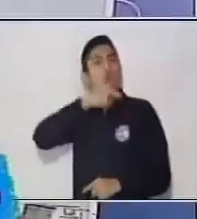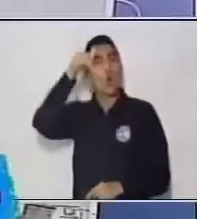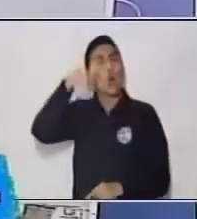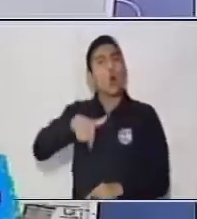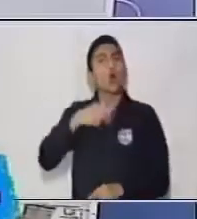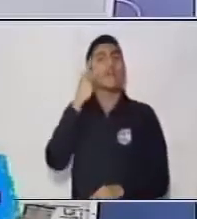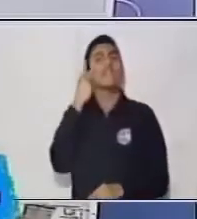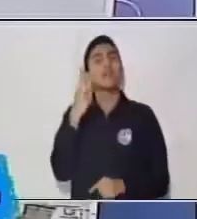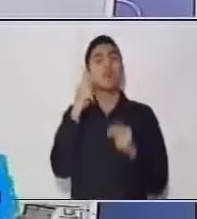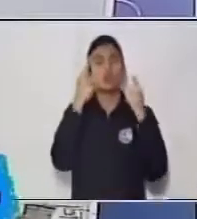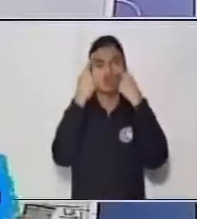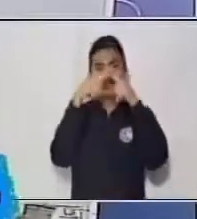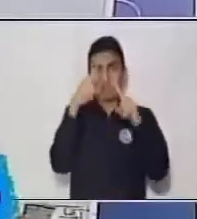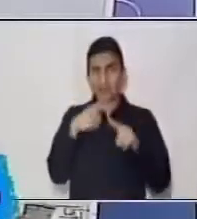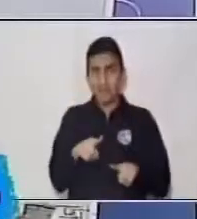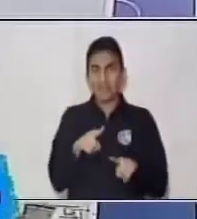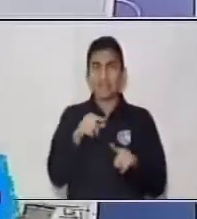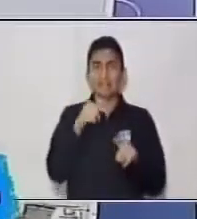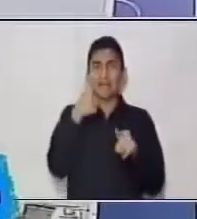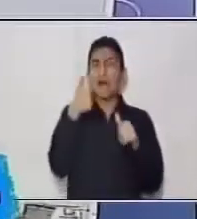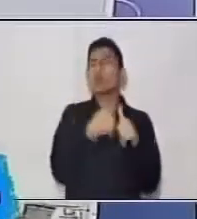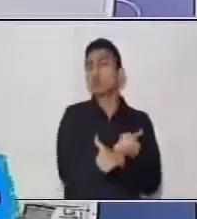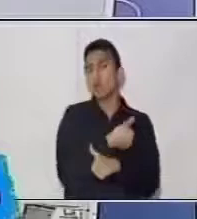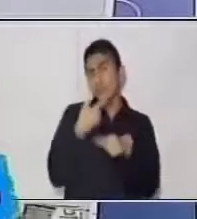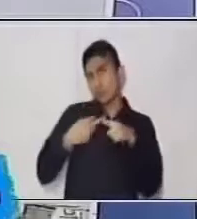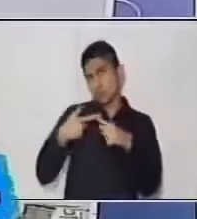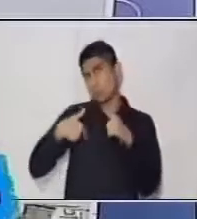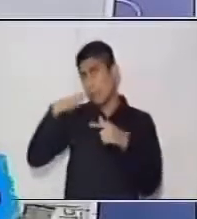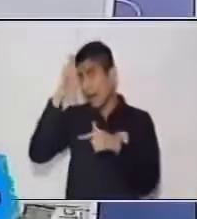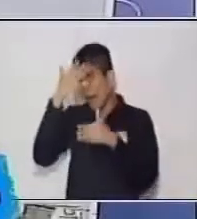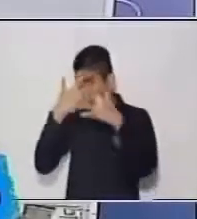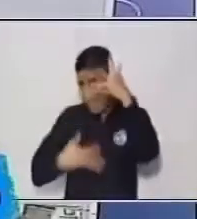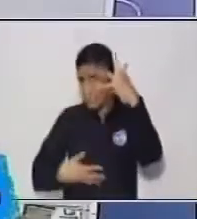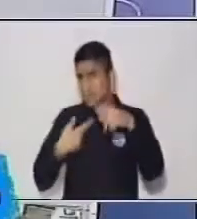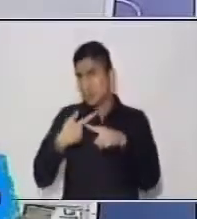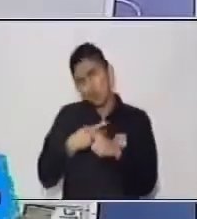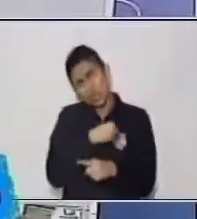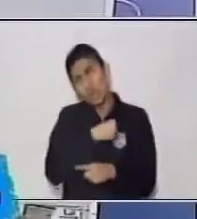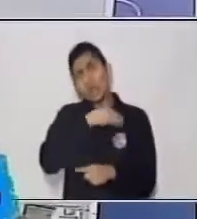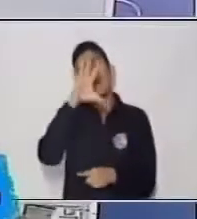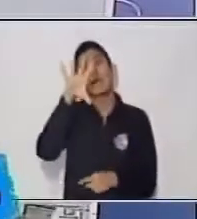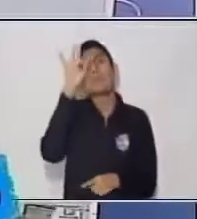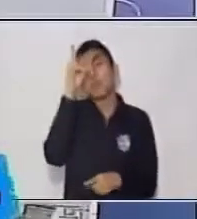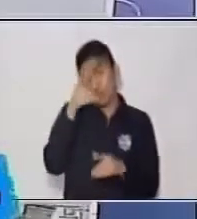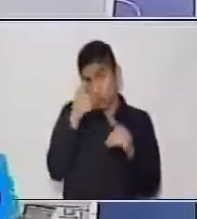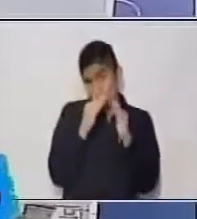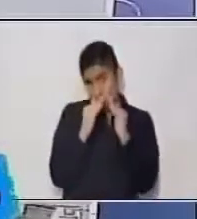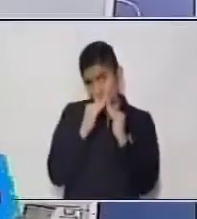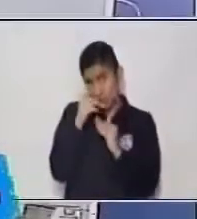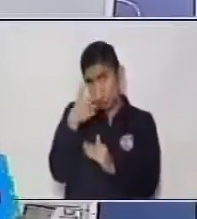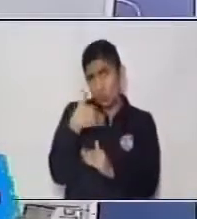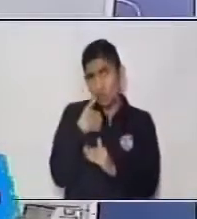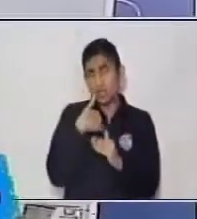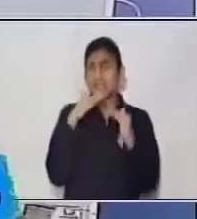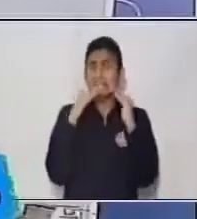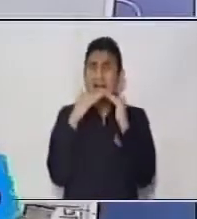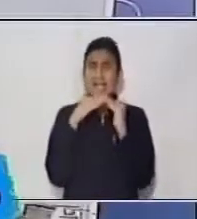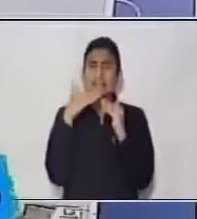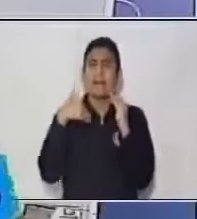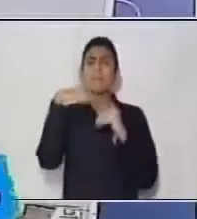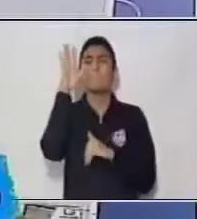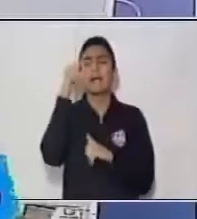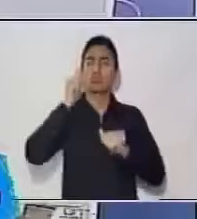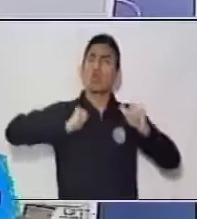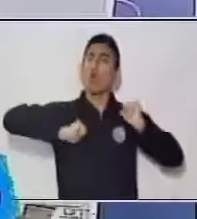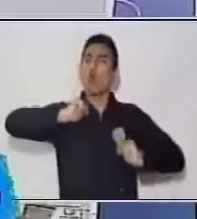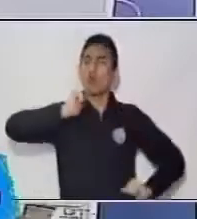a varios autores, pero hay muchos más. Te invito a que si en tu casa tú tienes más obras, las puedas